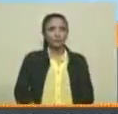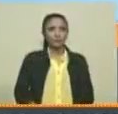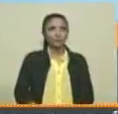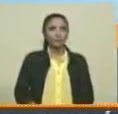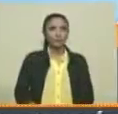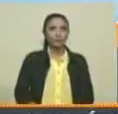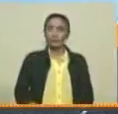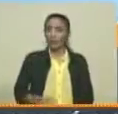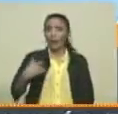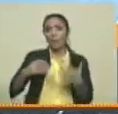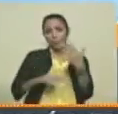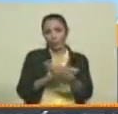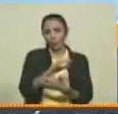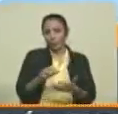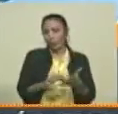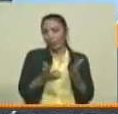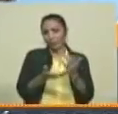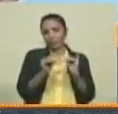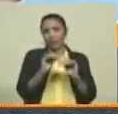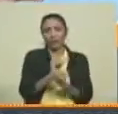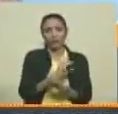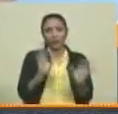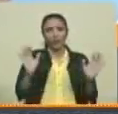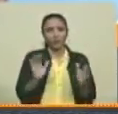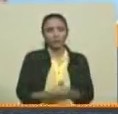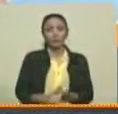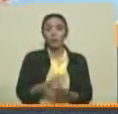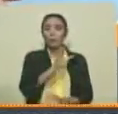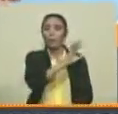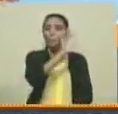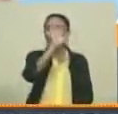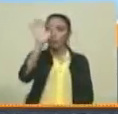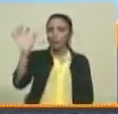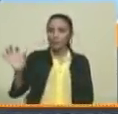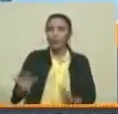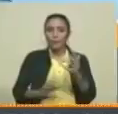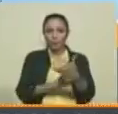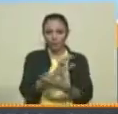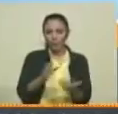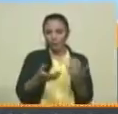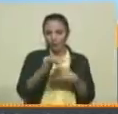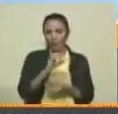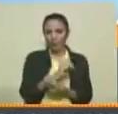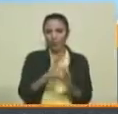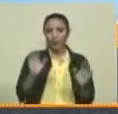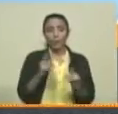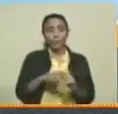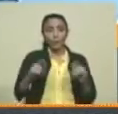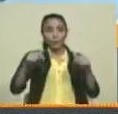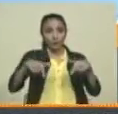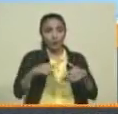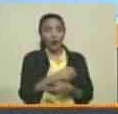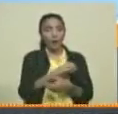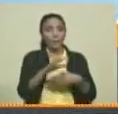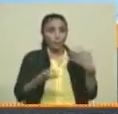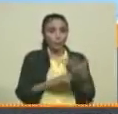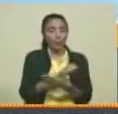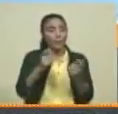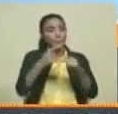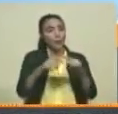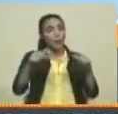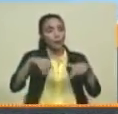Problemas, claro que hay. Todos los países tenemos problemas. Pero aquí tenemos problemas, pero tenemos un pueblo